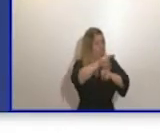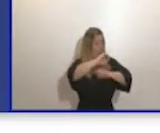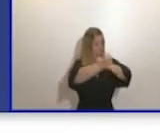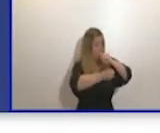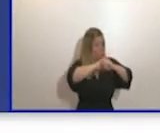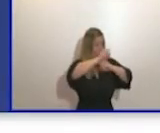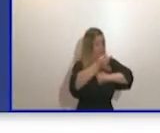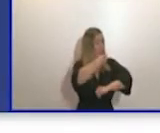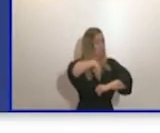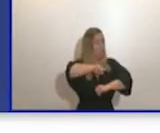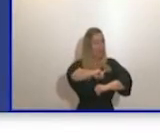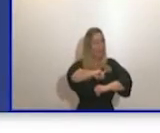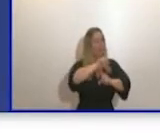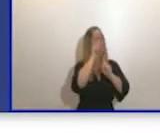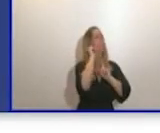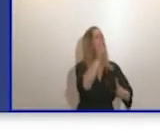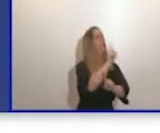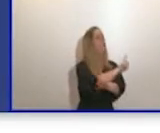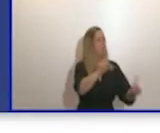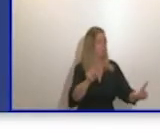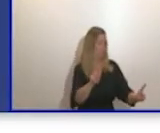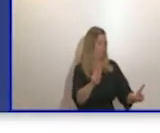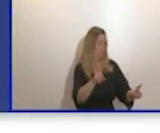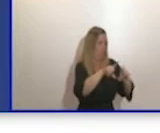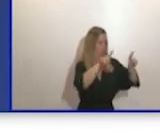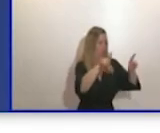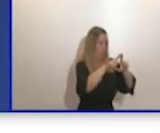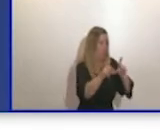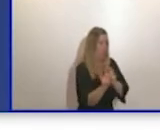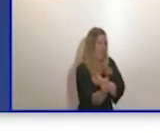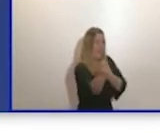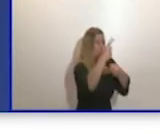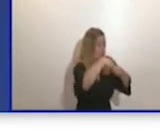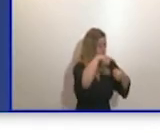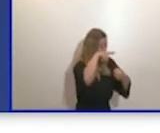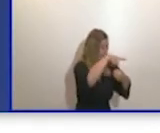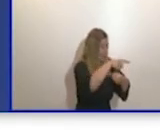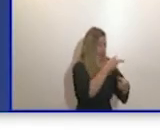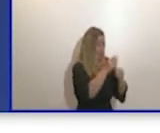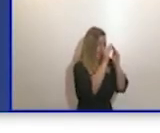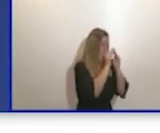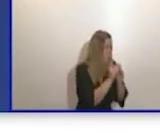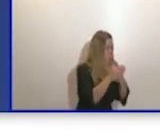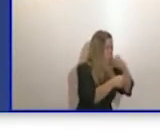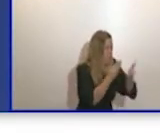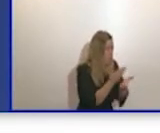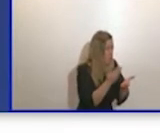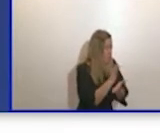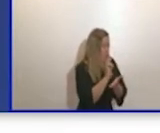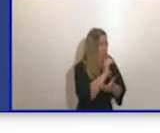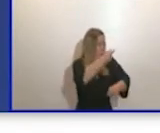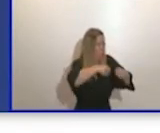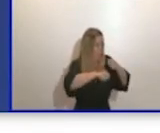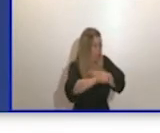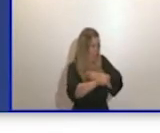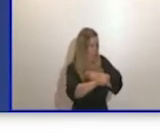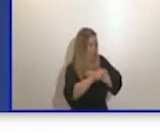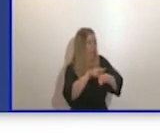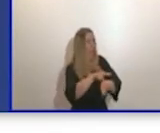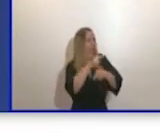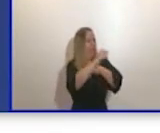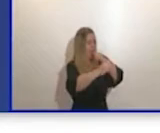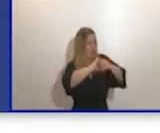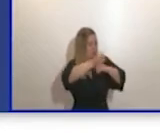Prohibimos la financiación de empresas involucradas en la producción o comercialización de armas nucleares o componentes de armas